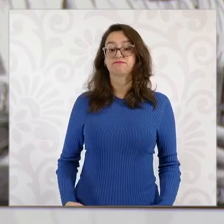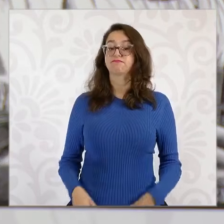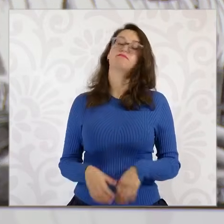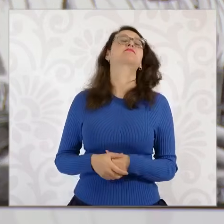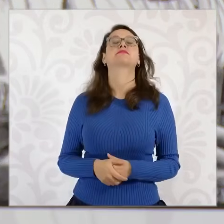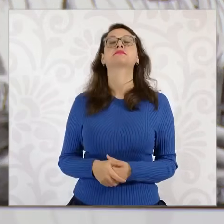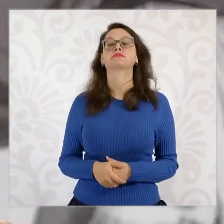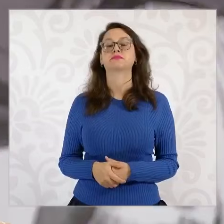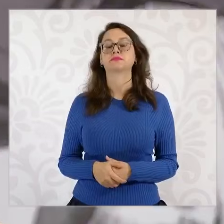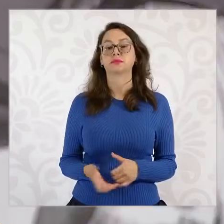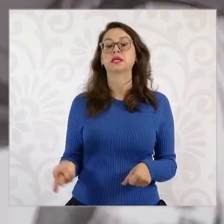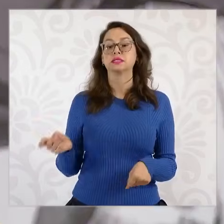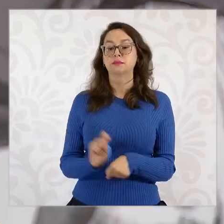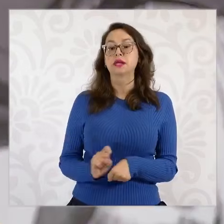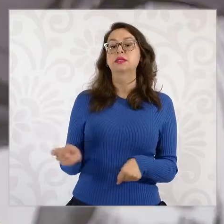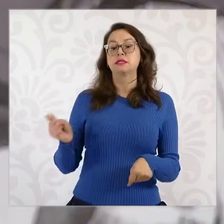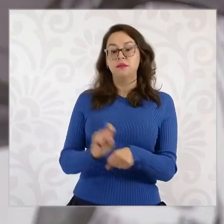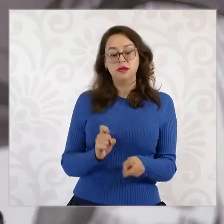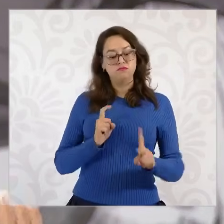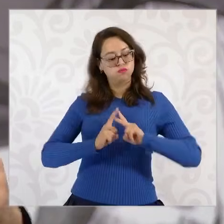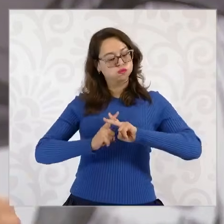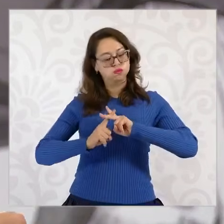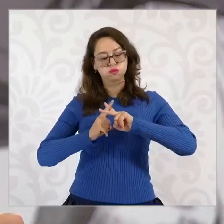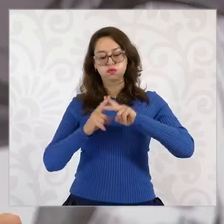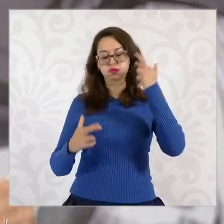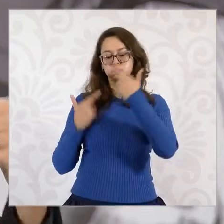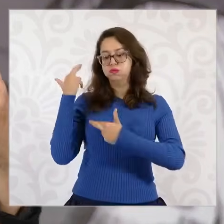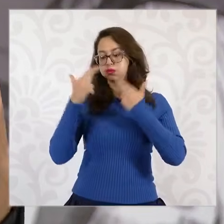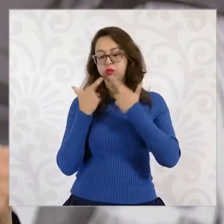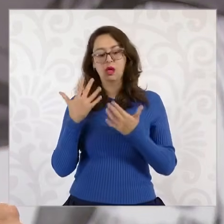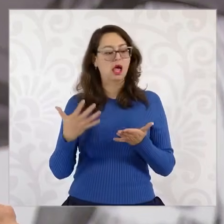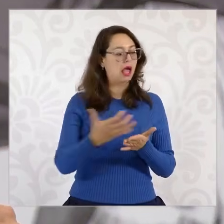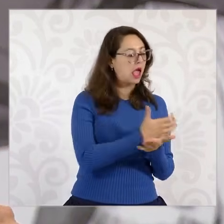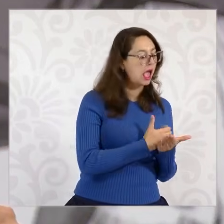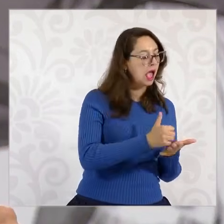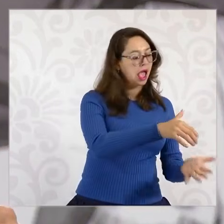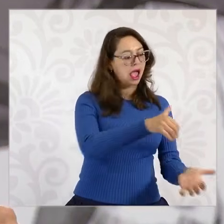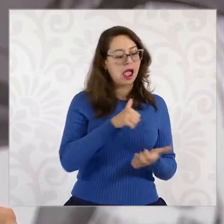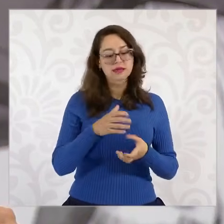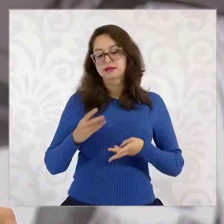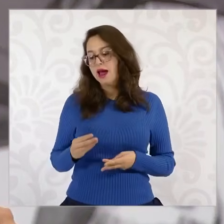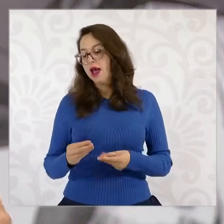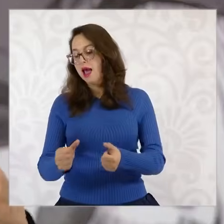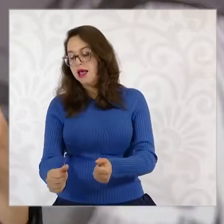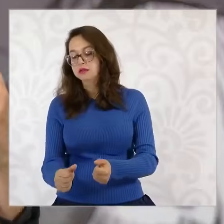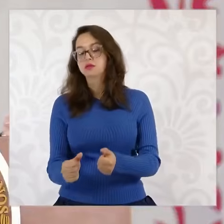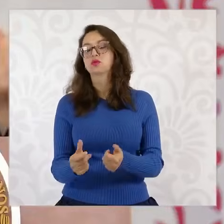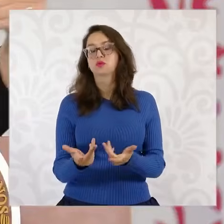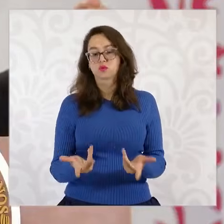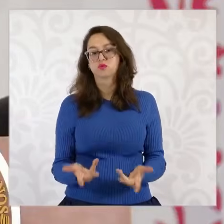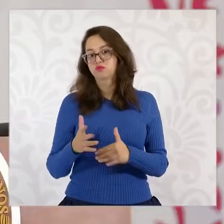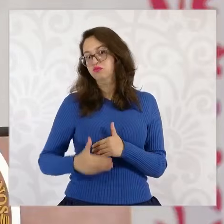Entonces, por supuesto, cada semana estamos revisando los ingresos, los egresos y